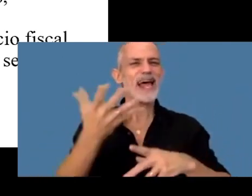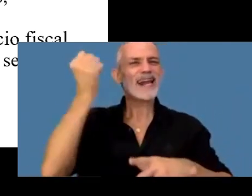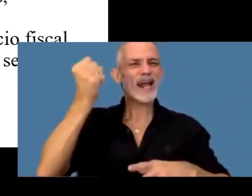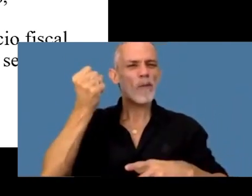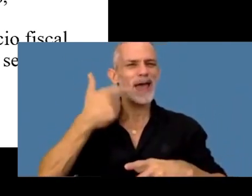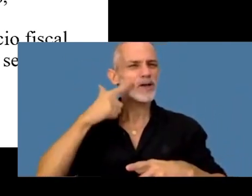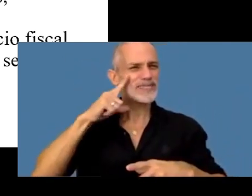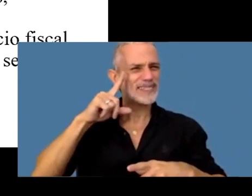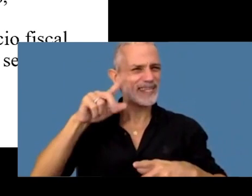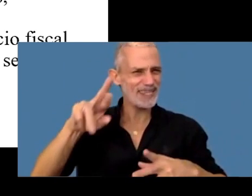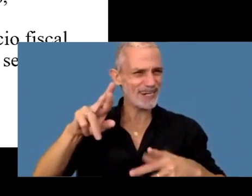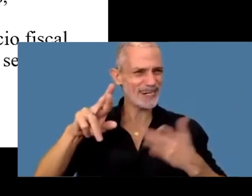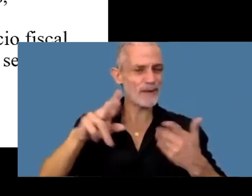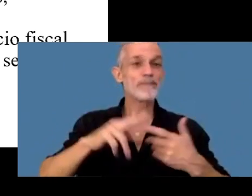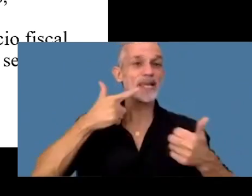genera el formulario